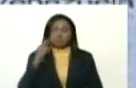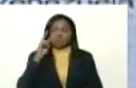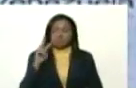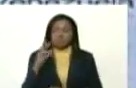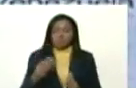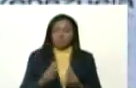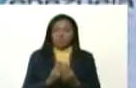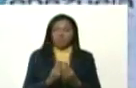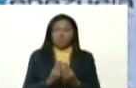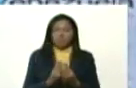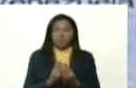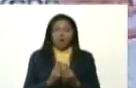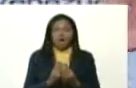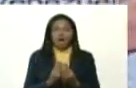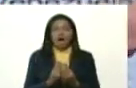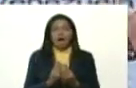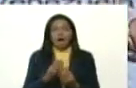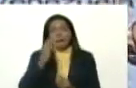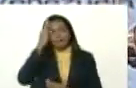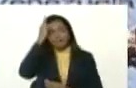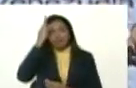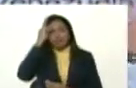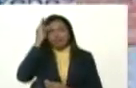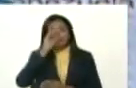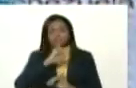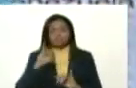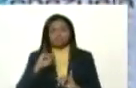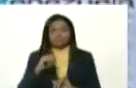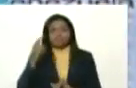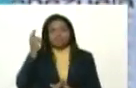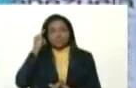Mervin. Mervin Maldonado, ya es tendencia.